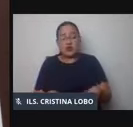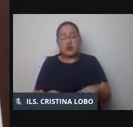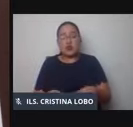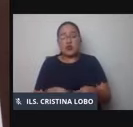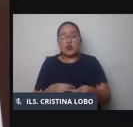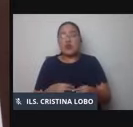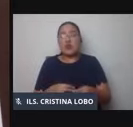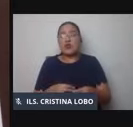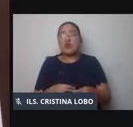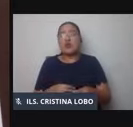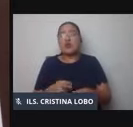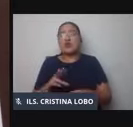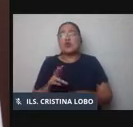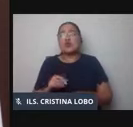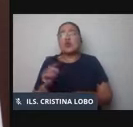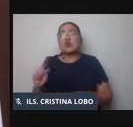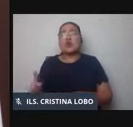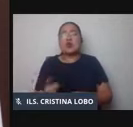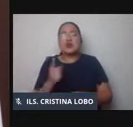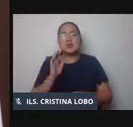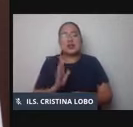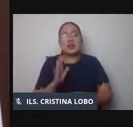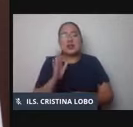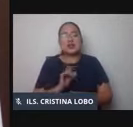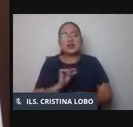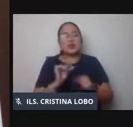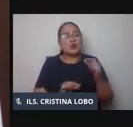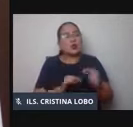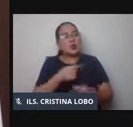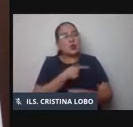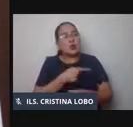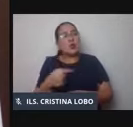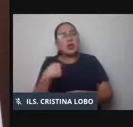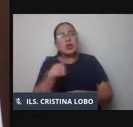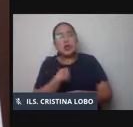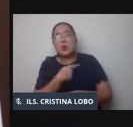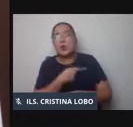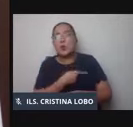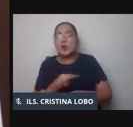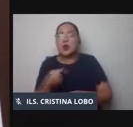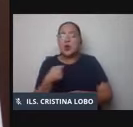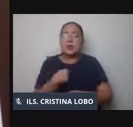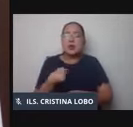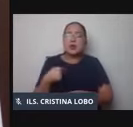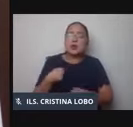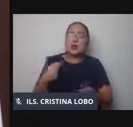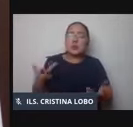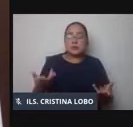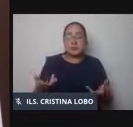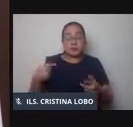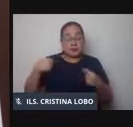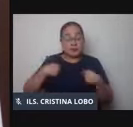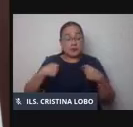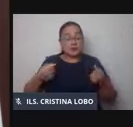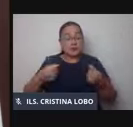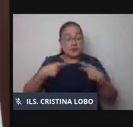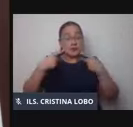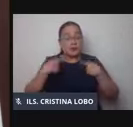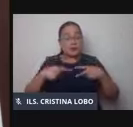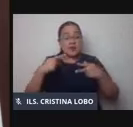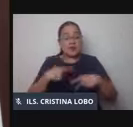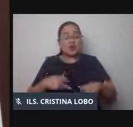vaya para abajo y que ande diciendo pobrecita de mí, o porque lo que menos quiere la persona en estas